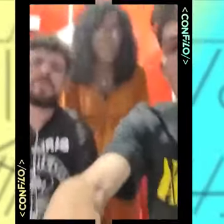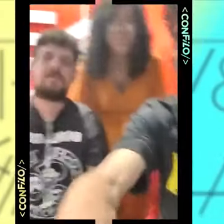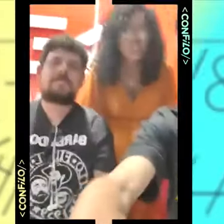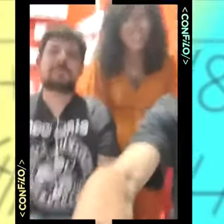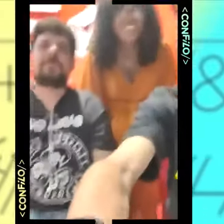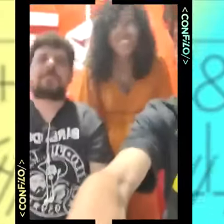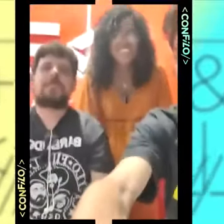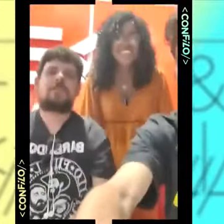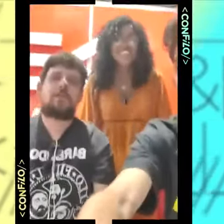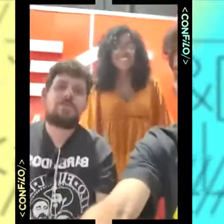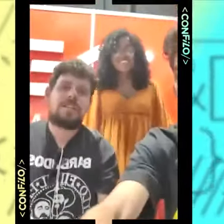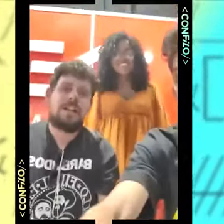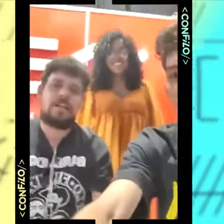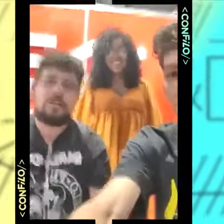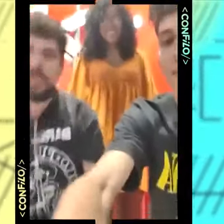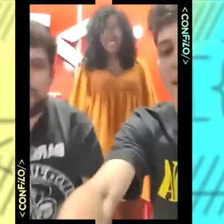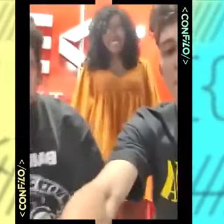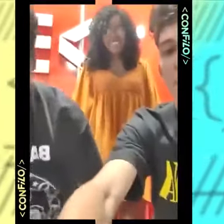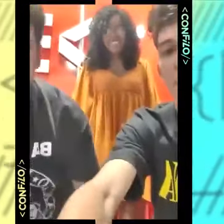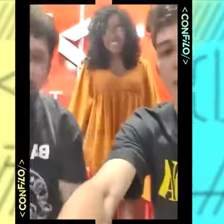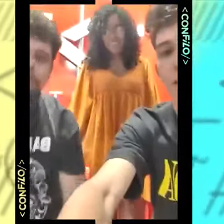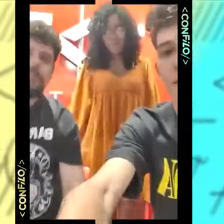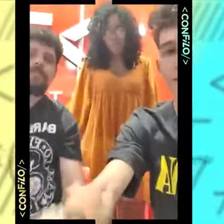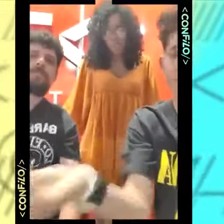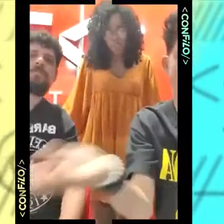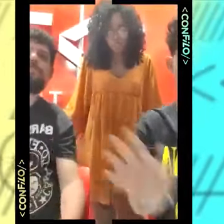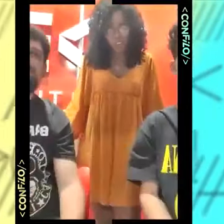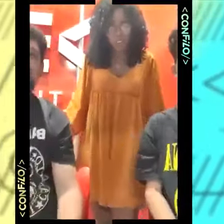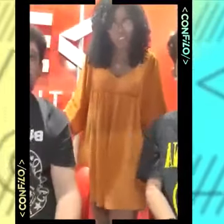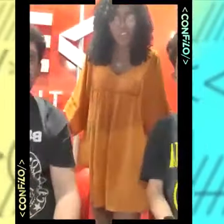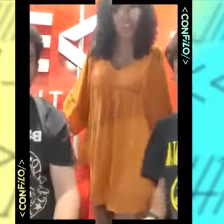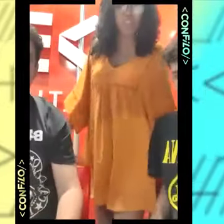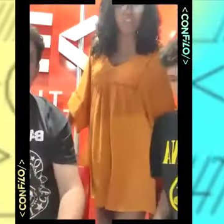Ay, Dios mío. ¿Dónde está saliendo el cine? Sí, por